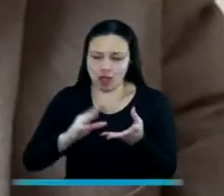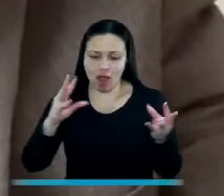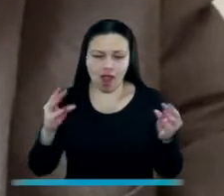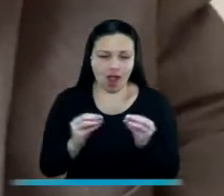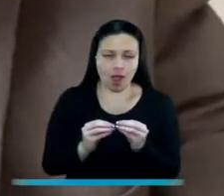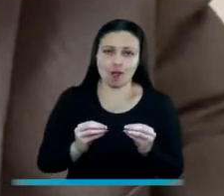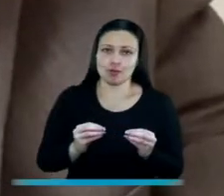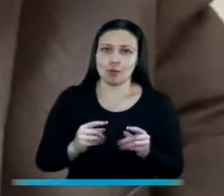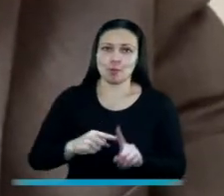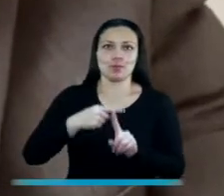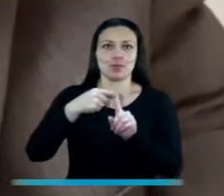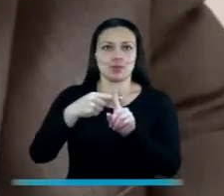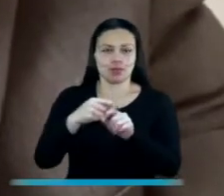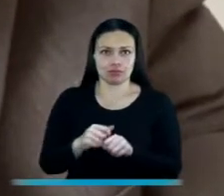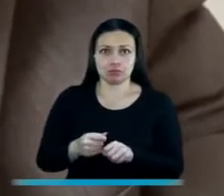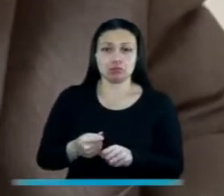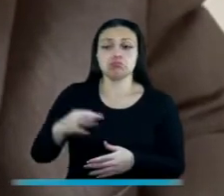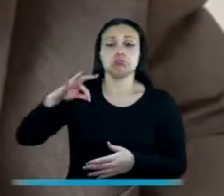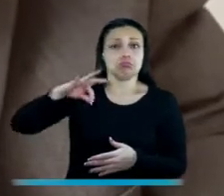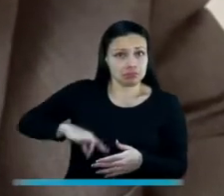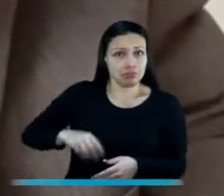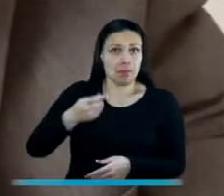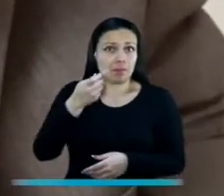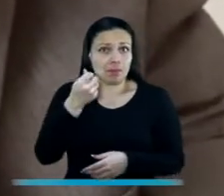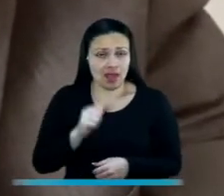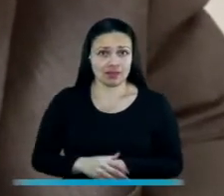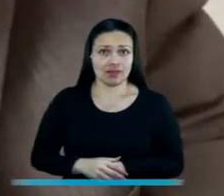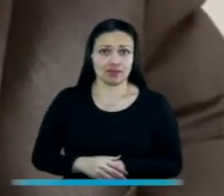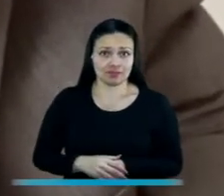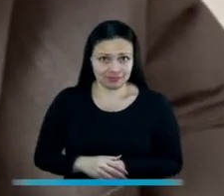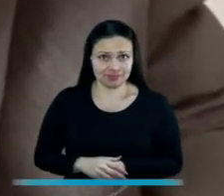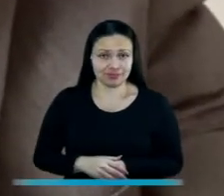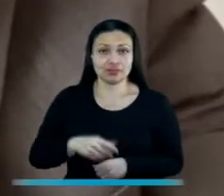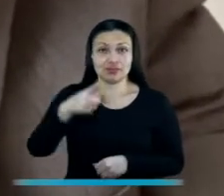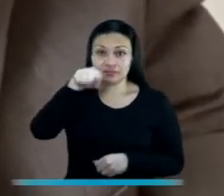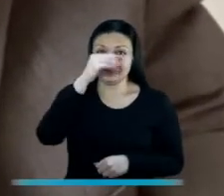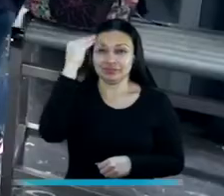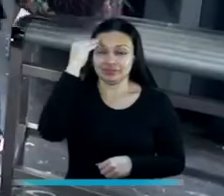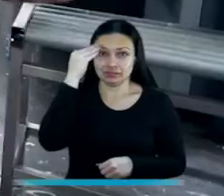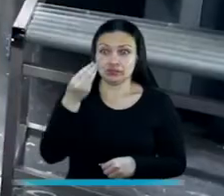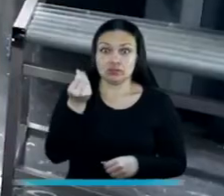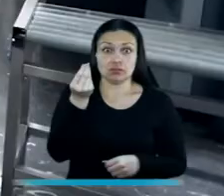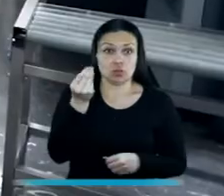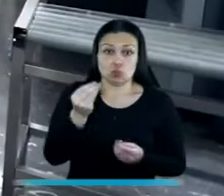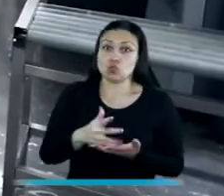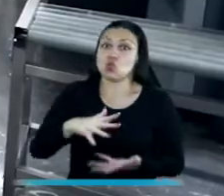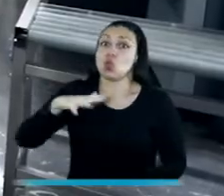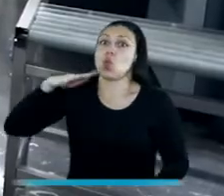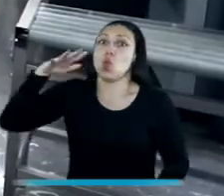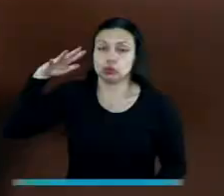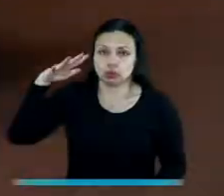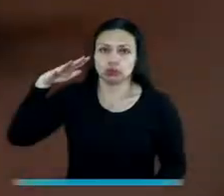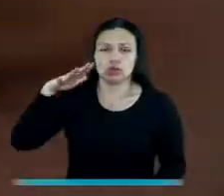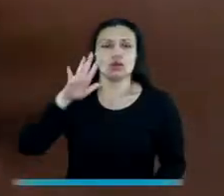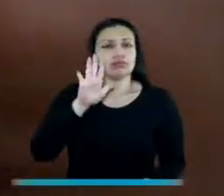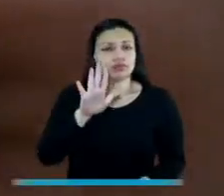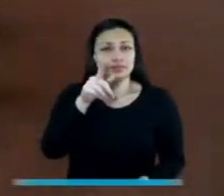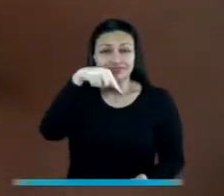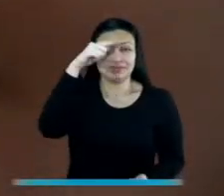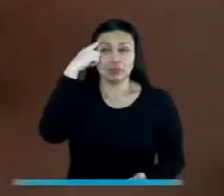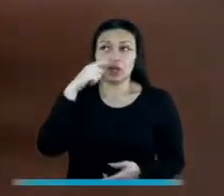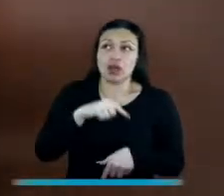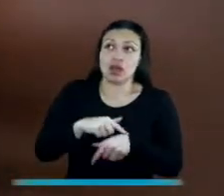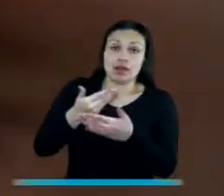logrando beneficios económicos para el ciudadano y también beneficios económicos para el Estado. Es mejor recibir ahora una suma cierta de